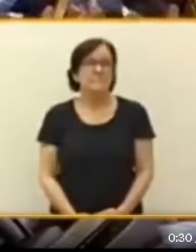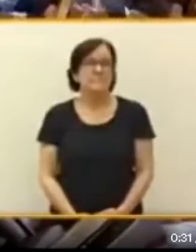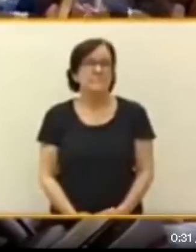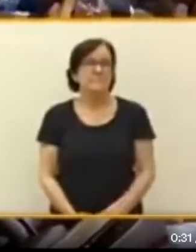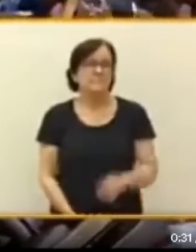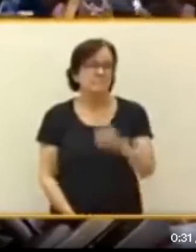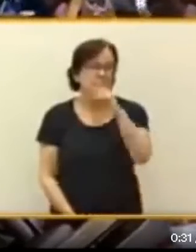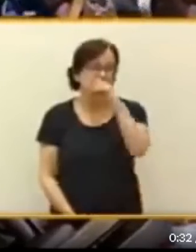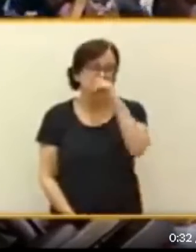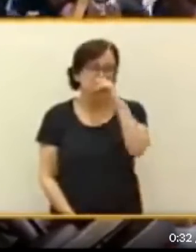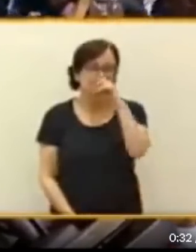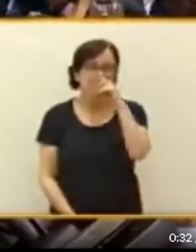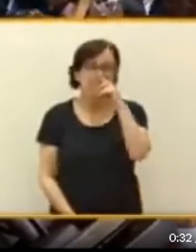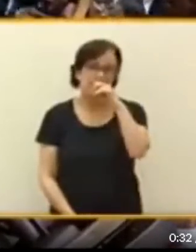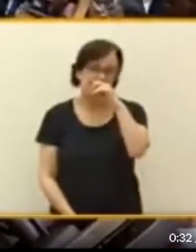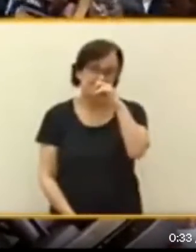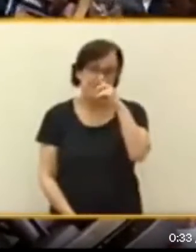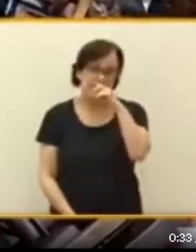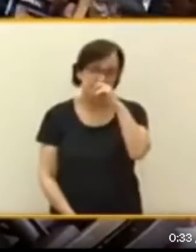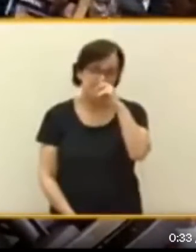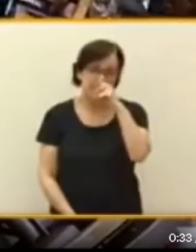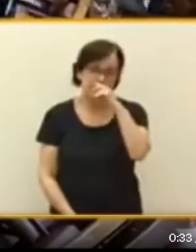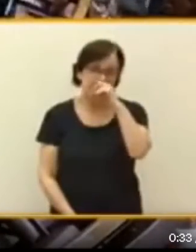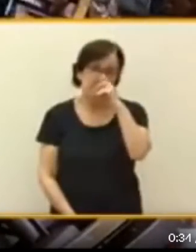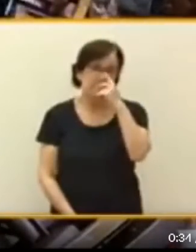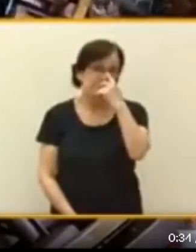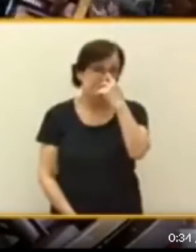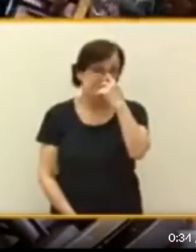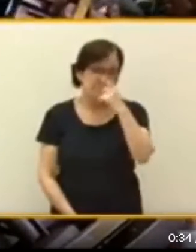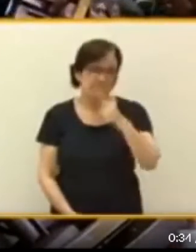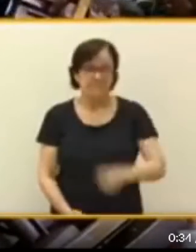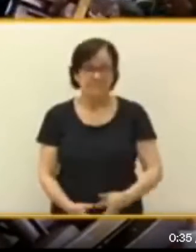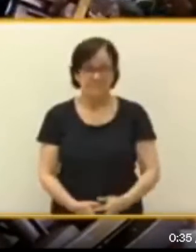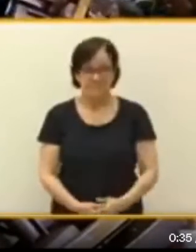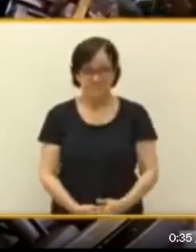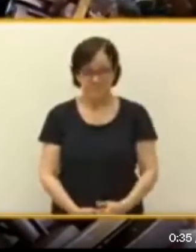Que ahí le faltó coraje al Partido Popular.